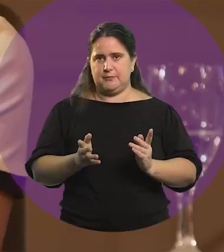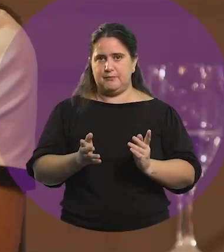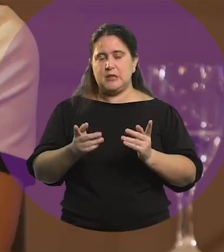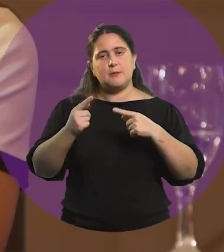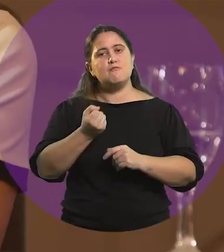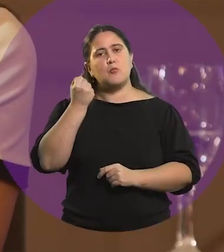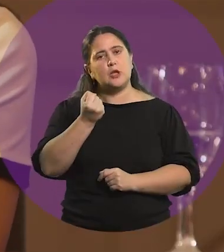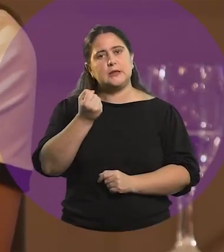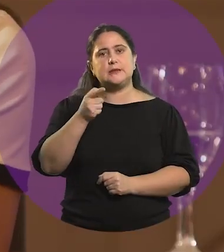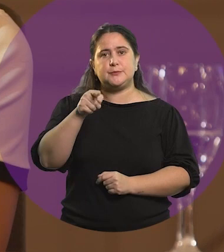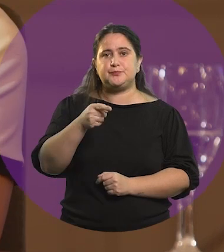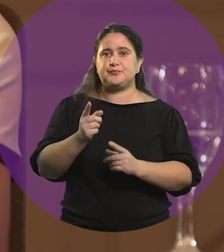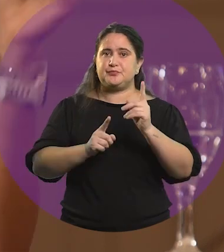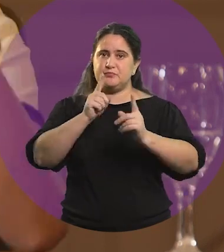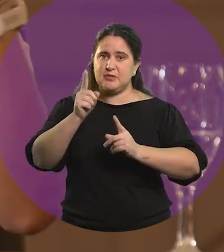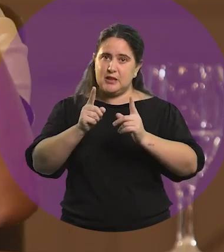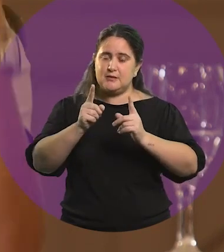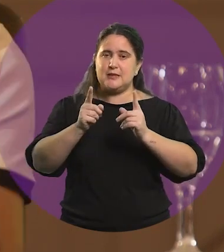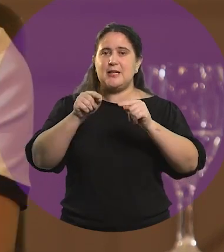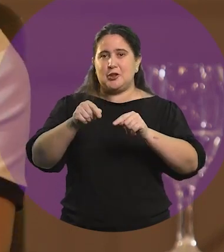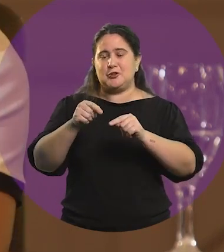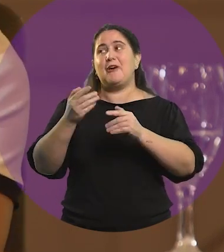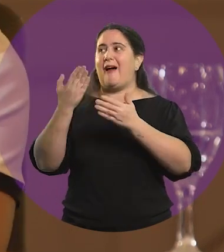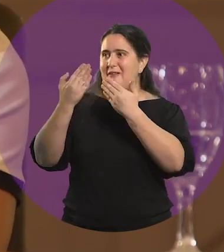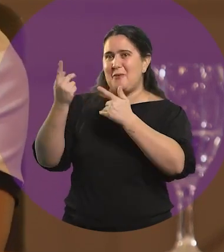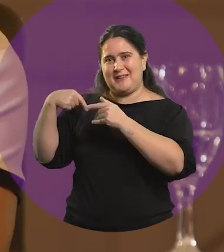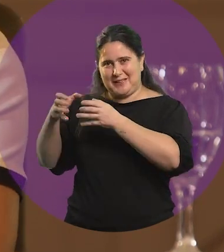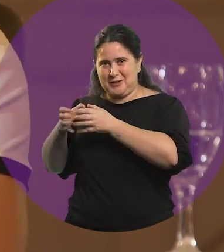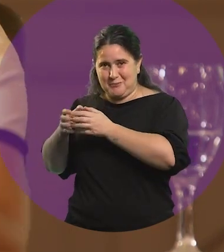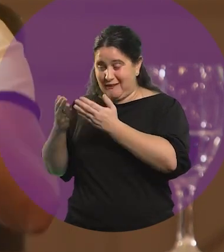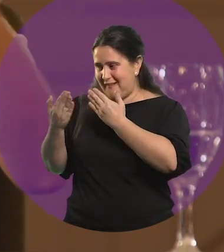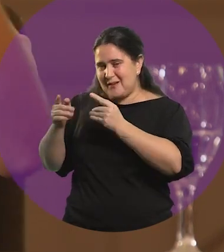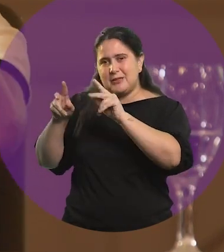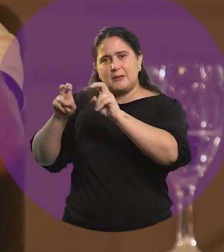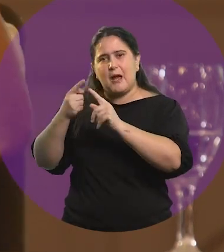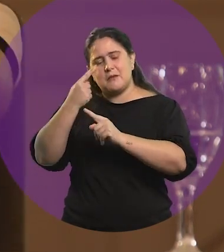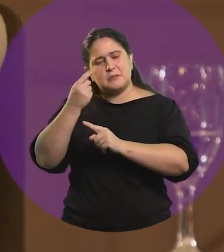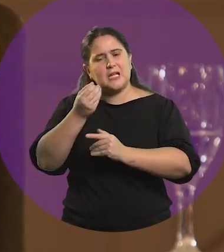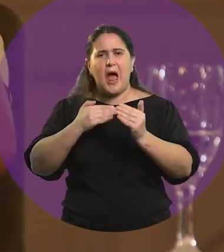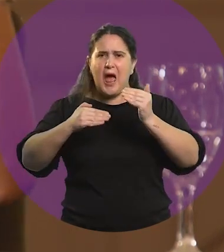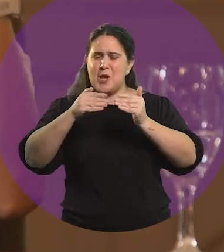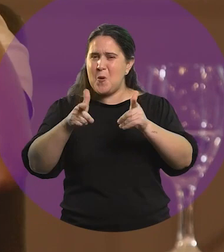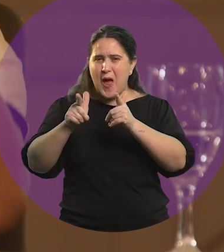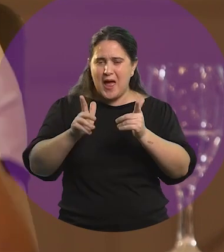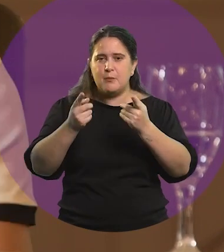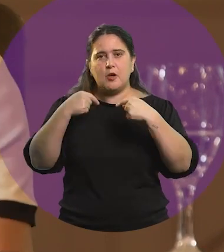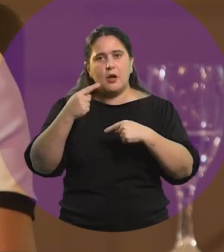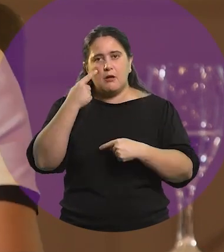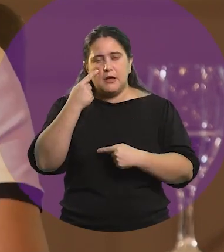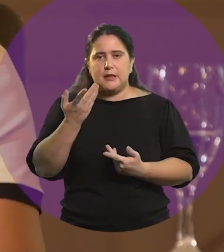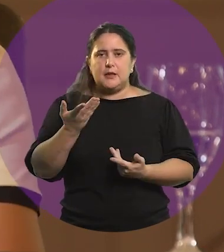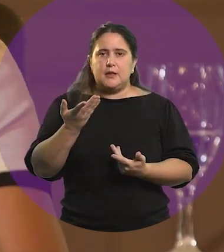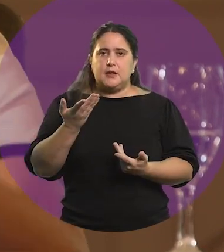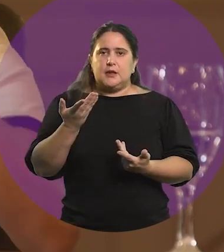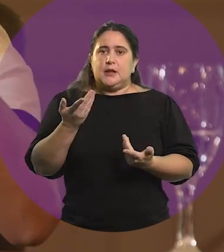lo cual también es importante ver, porque a veces los indicadores, esta es una conversación interna que hemos tenido con el equipo, a veces uno va a mirar y dice, ay, no hay brecha, bueno, pero hay que